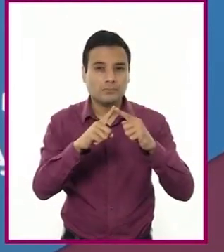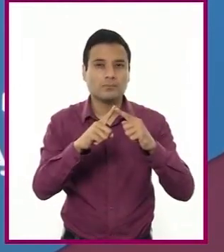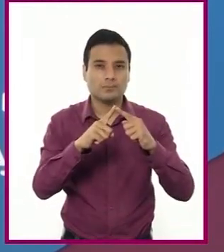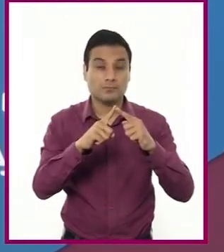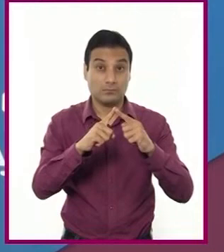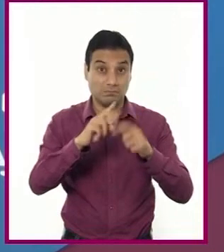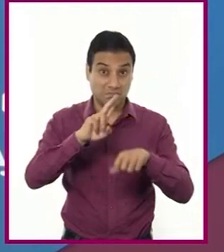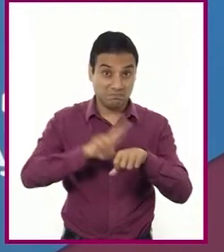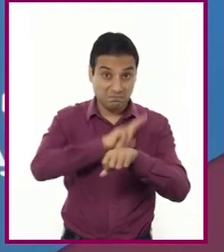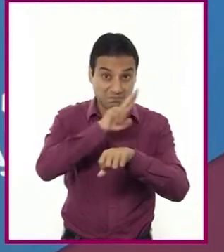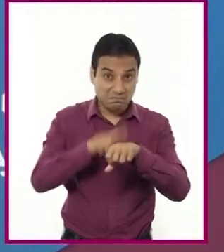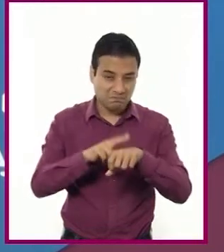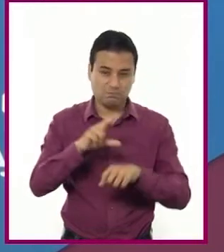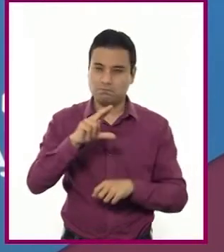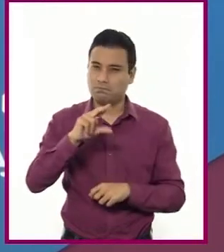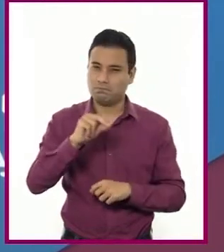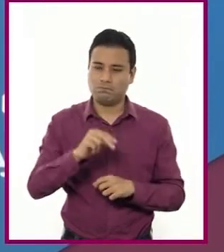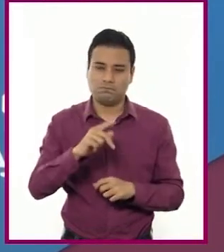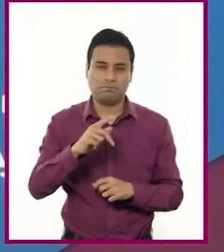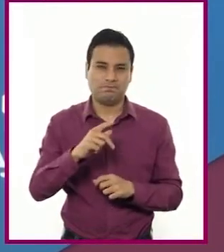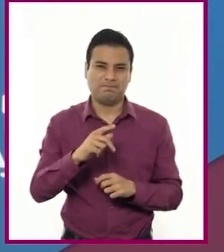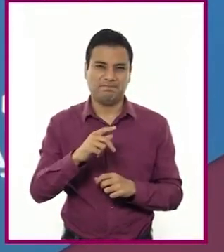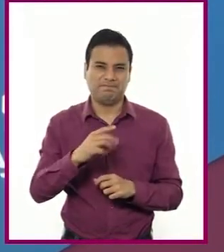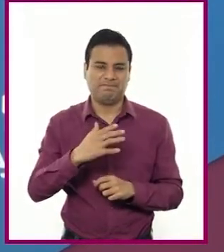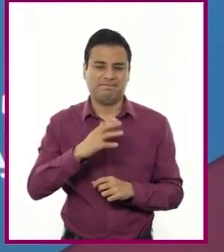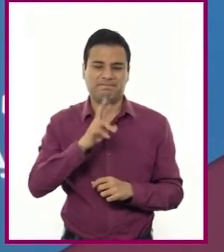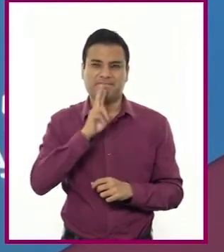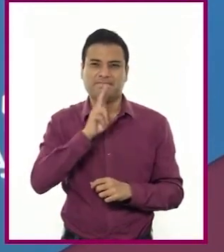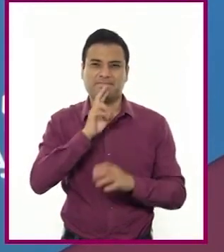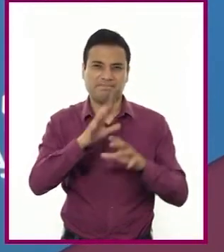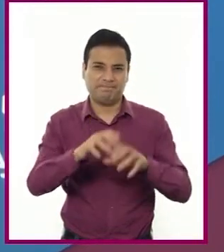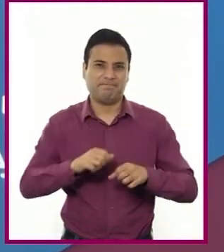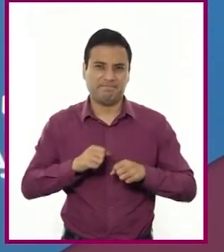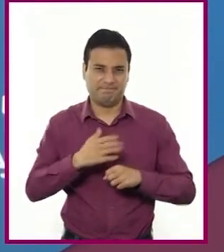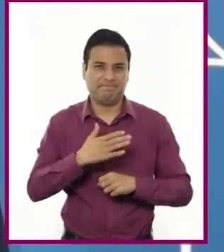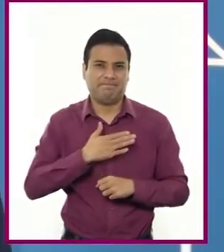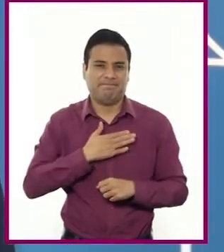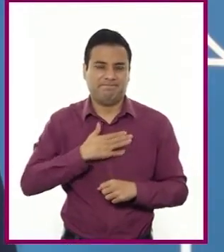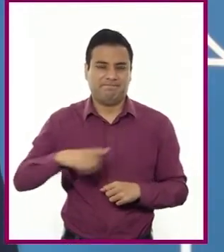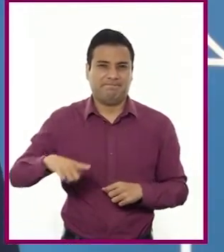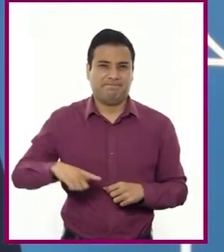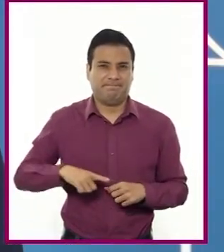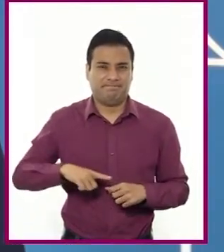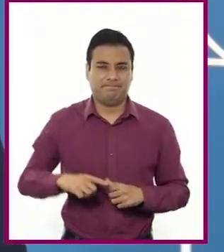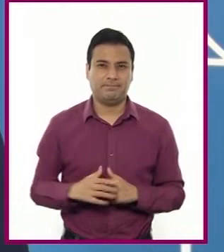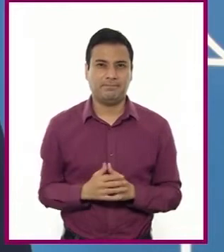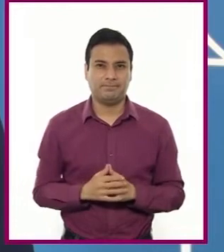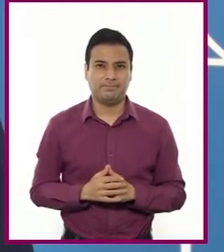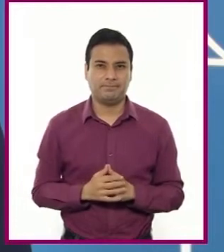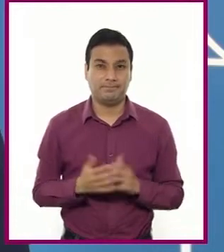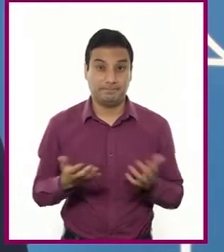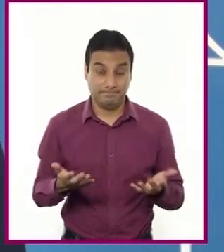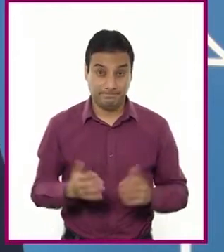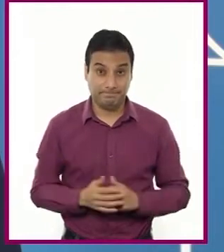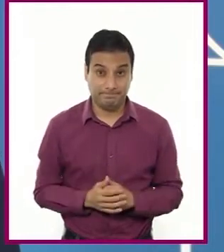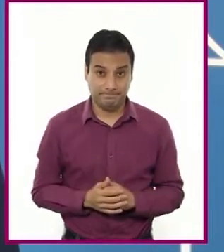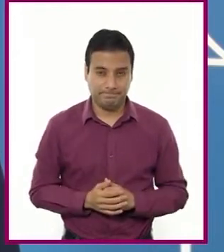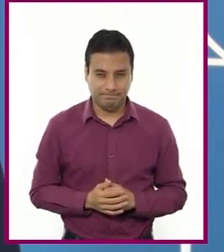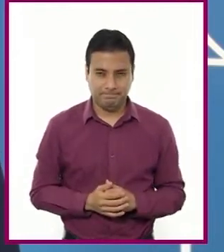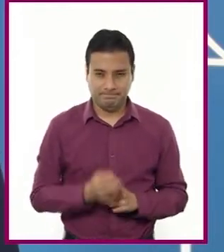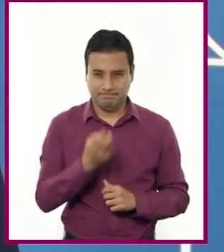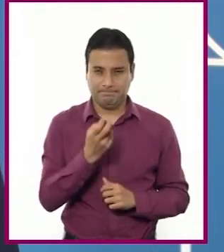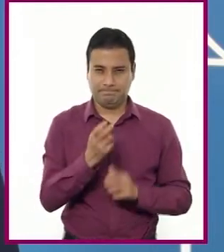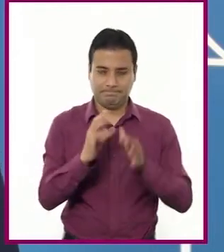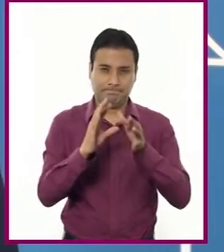seculares, para limitar los privilegios de esta corporación a favor del Estado. Para complementar lo que acabamos de